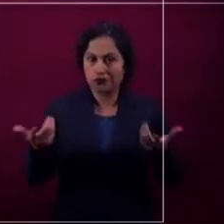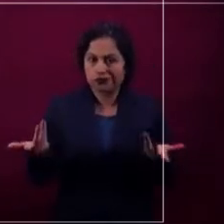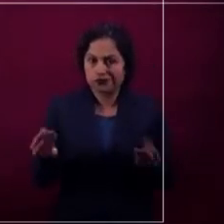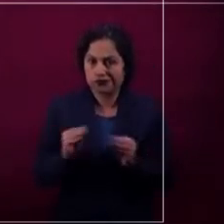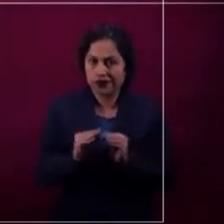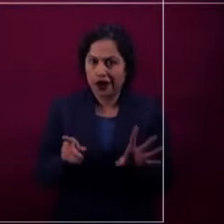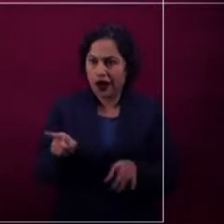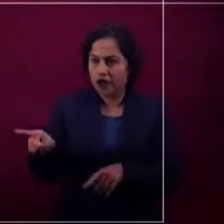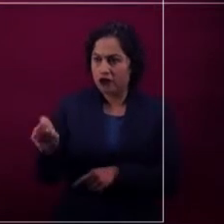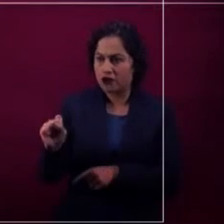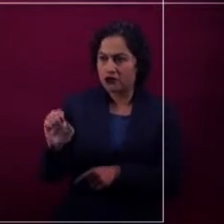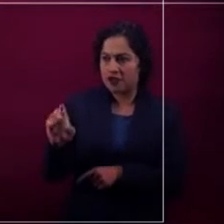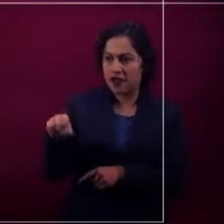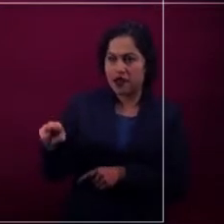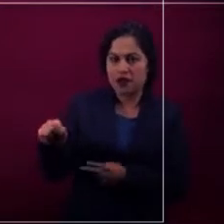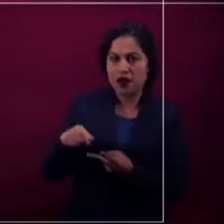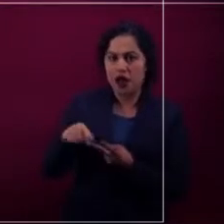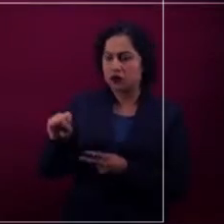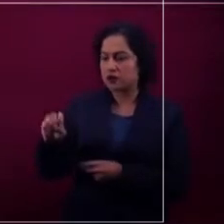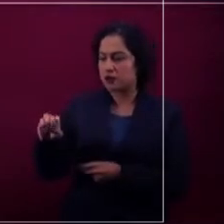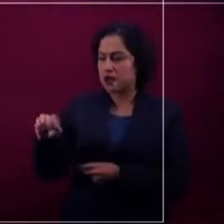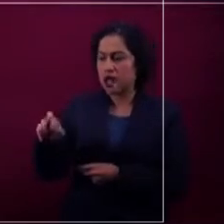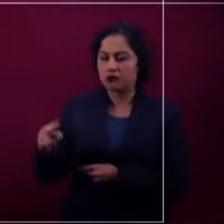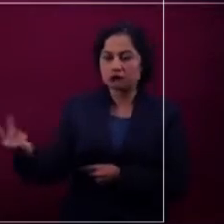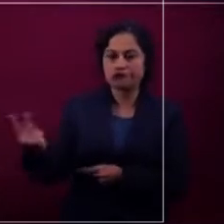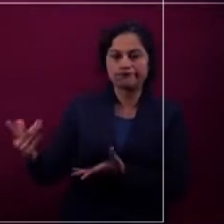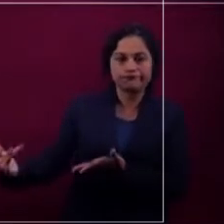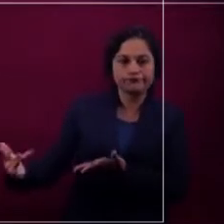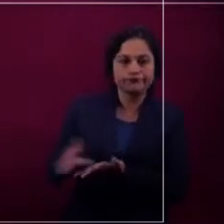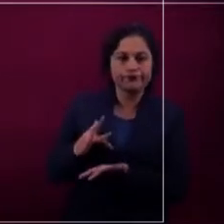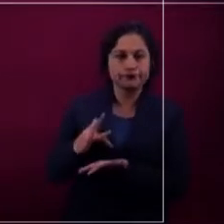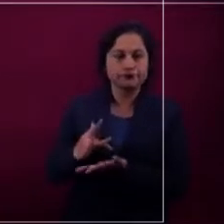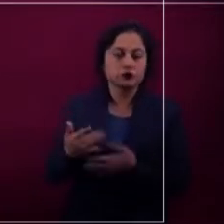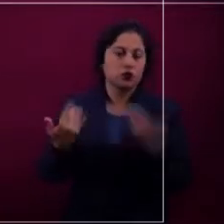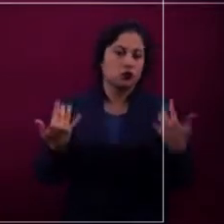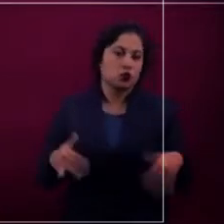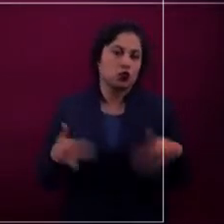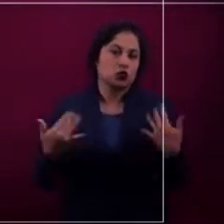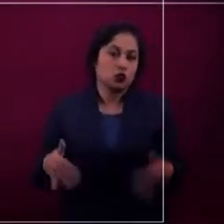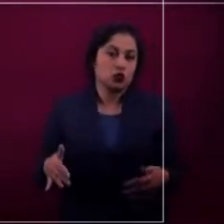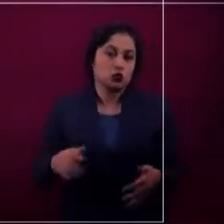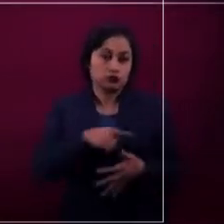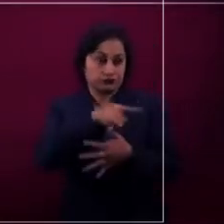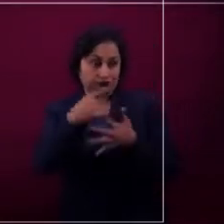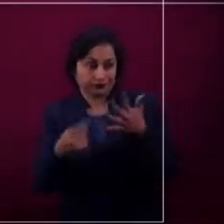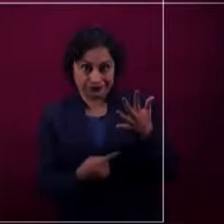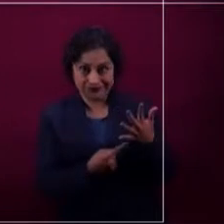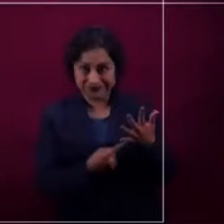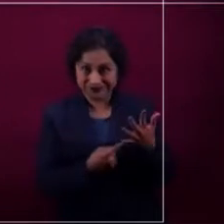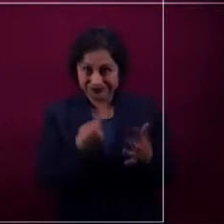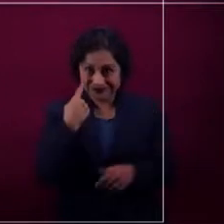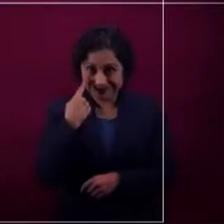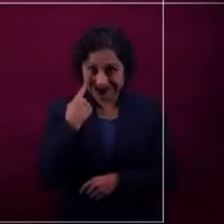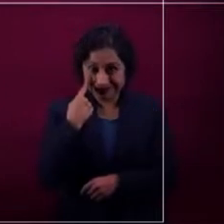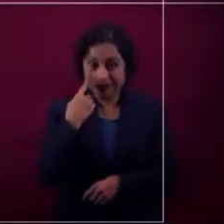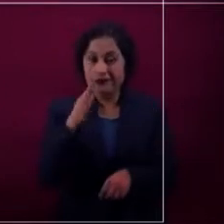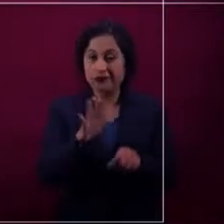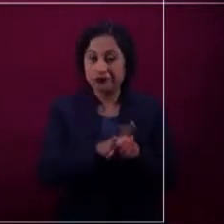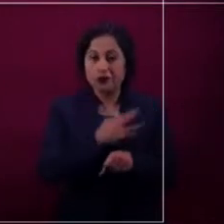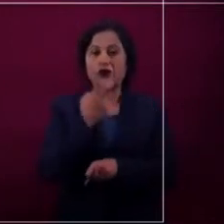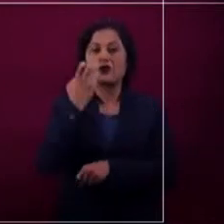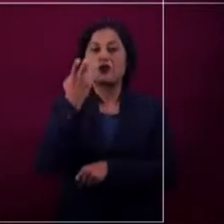Marina? Entonces, le digo a la gente que se preocupa